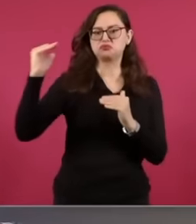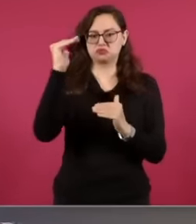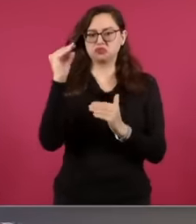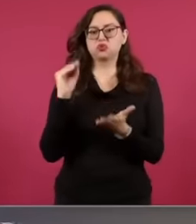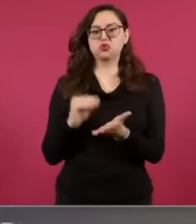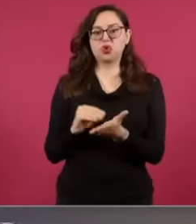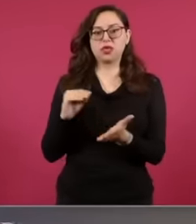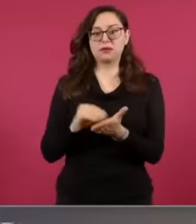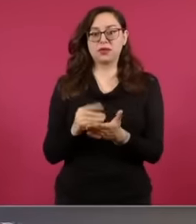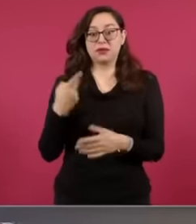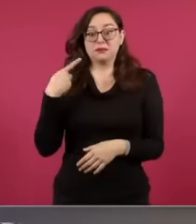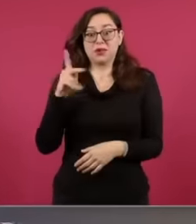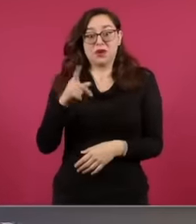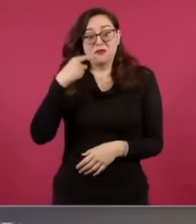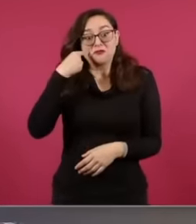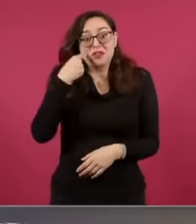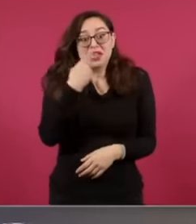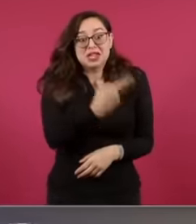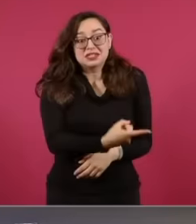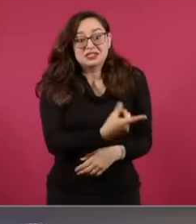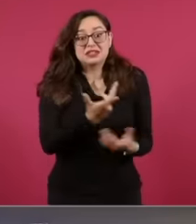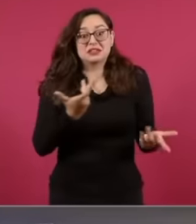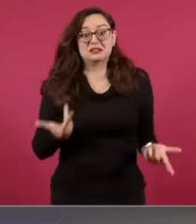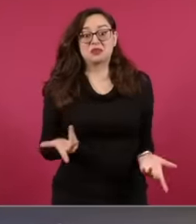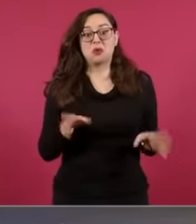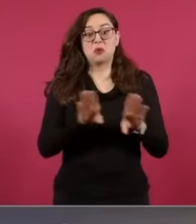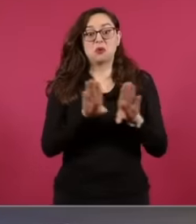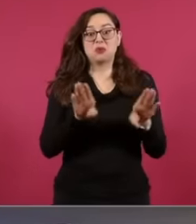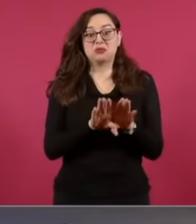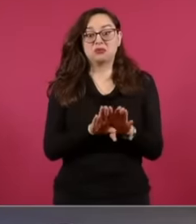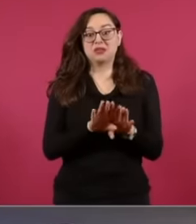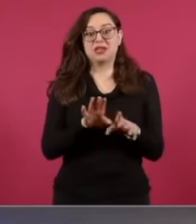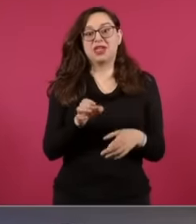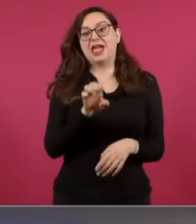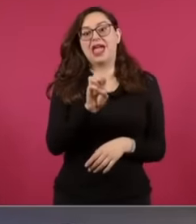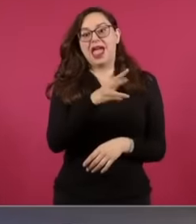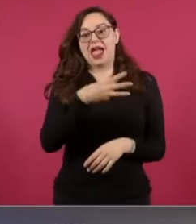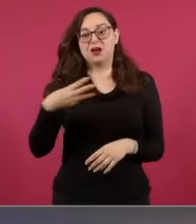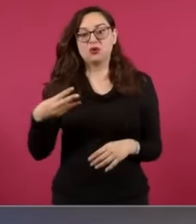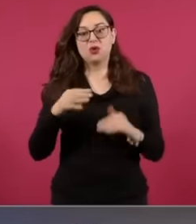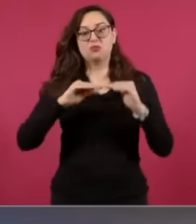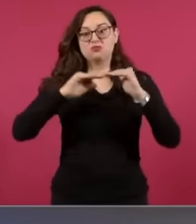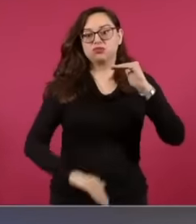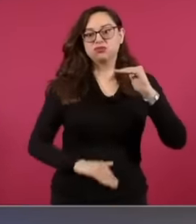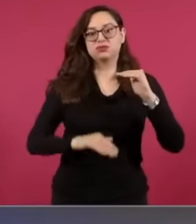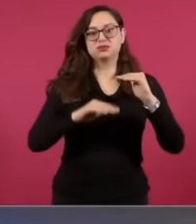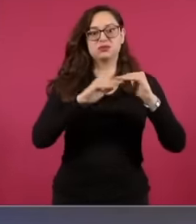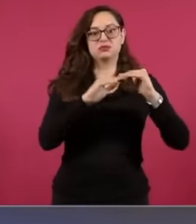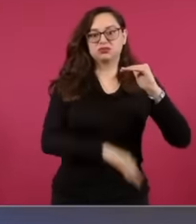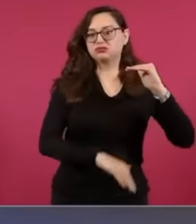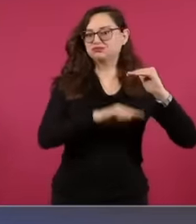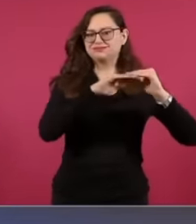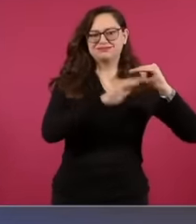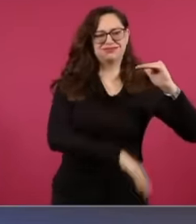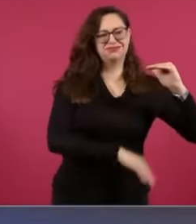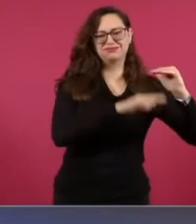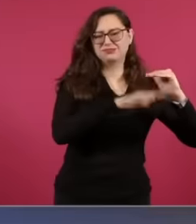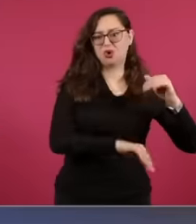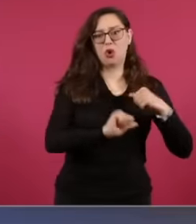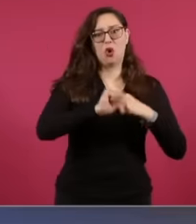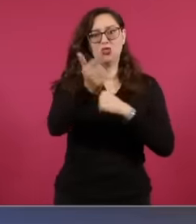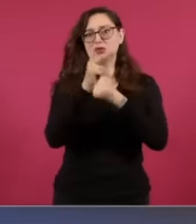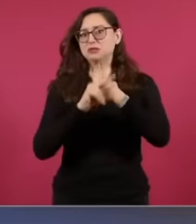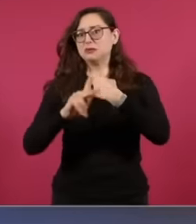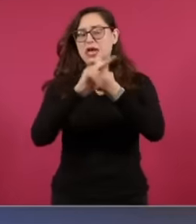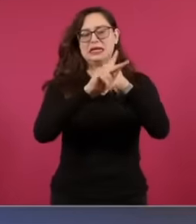sólidas reservas de México indica un nivel de confianza en la capacidad del país para soportar los desafíos